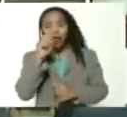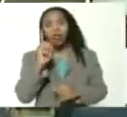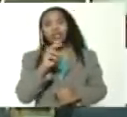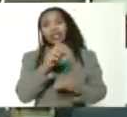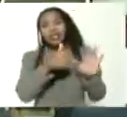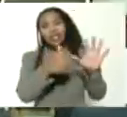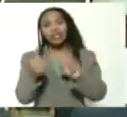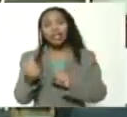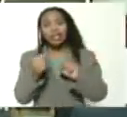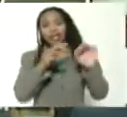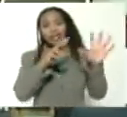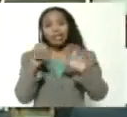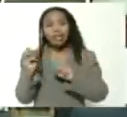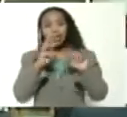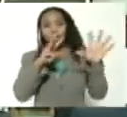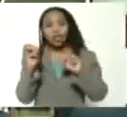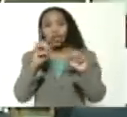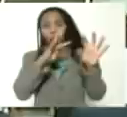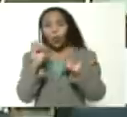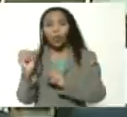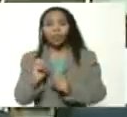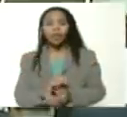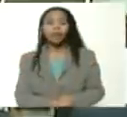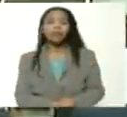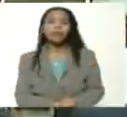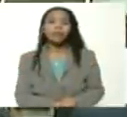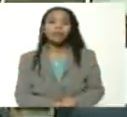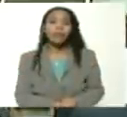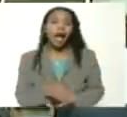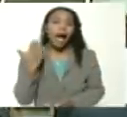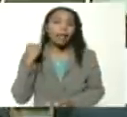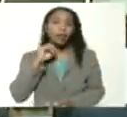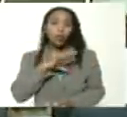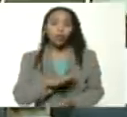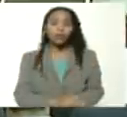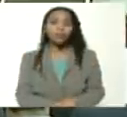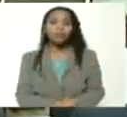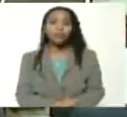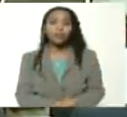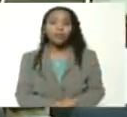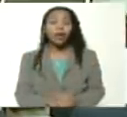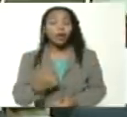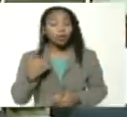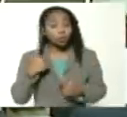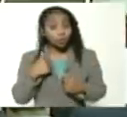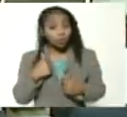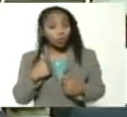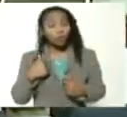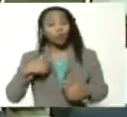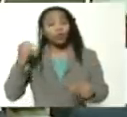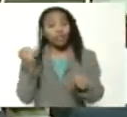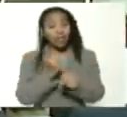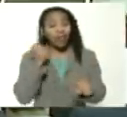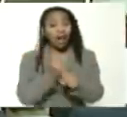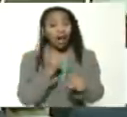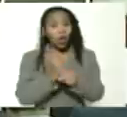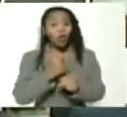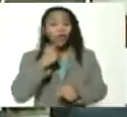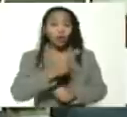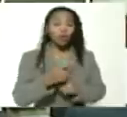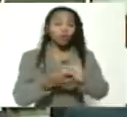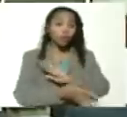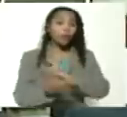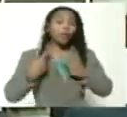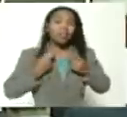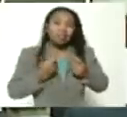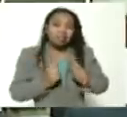70, 80 y 90. Por lo tanto, debo destacar que hemos trabajado arduamente en las investigaciones de todos los